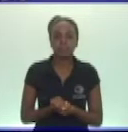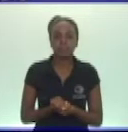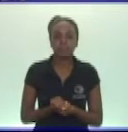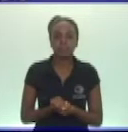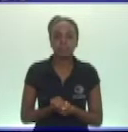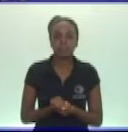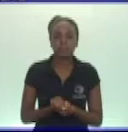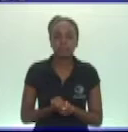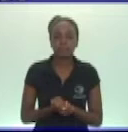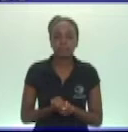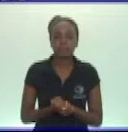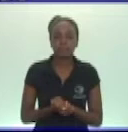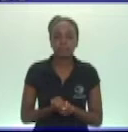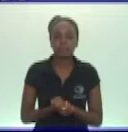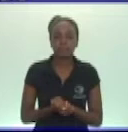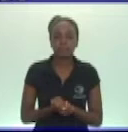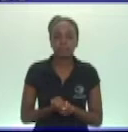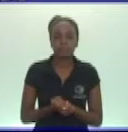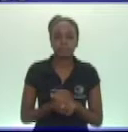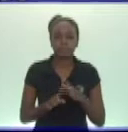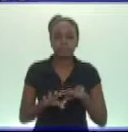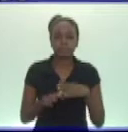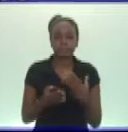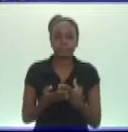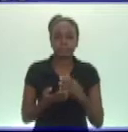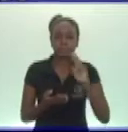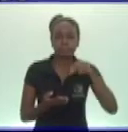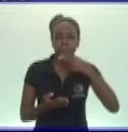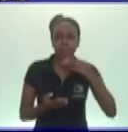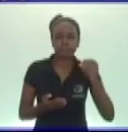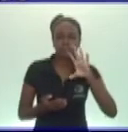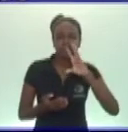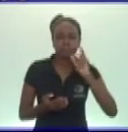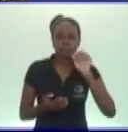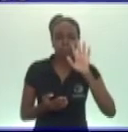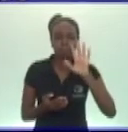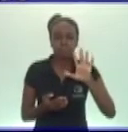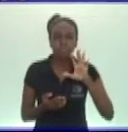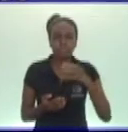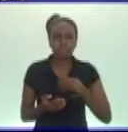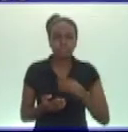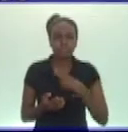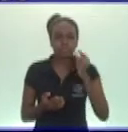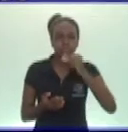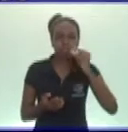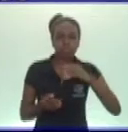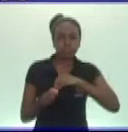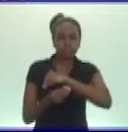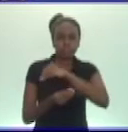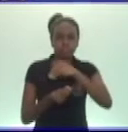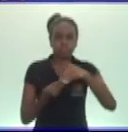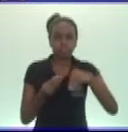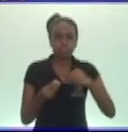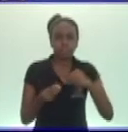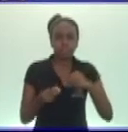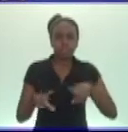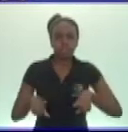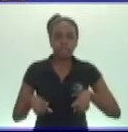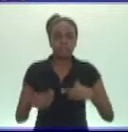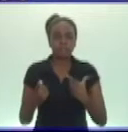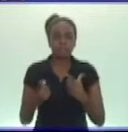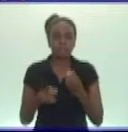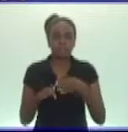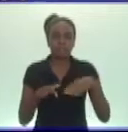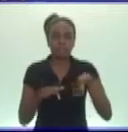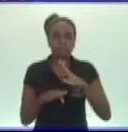las obras que anteceden a esta unidad número 5, sobre todo, por supuesto, aquellos personajes que cumplen el rol